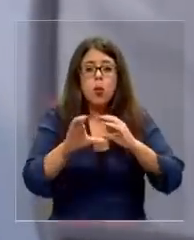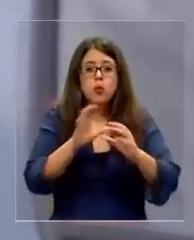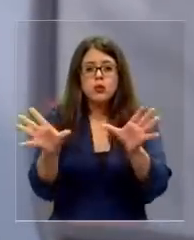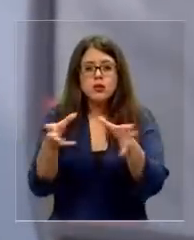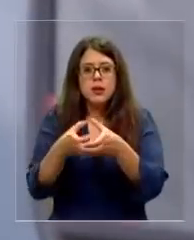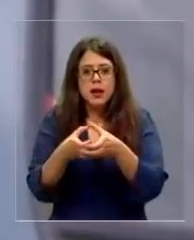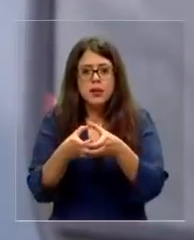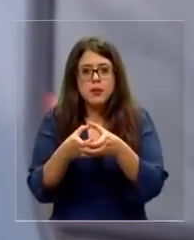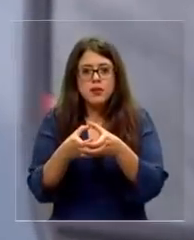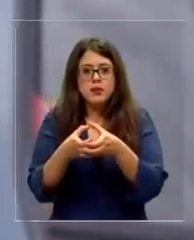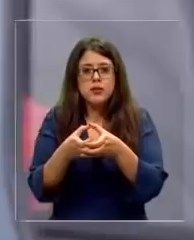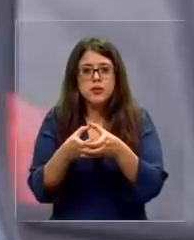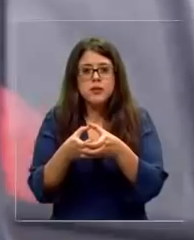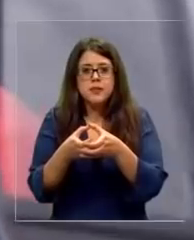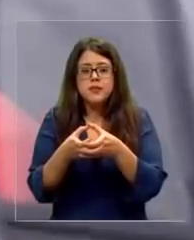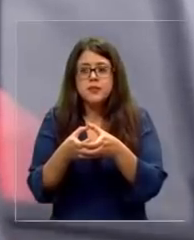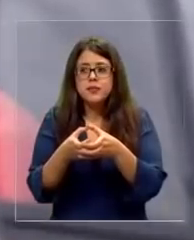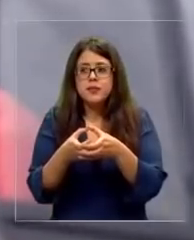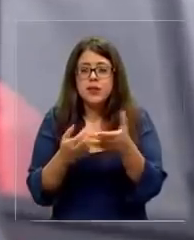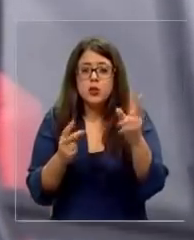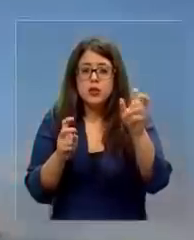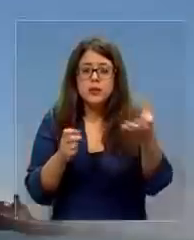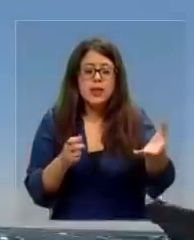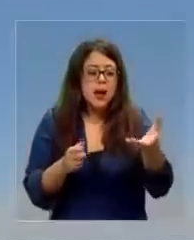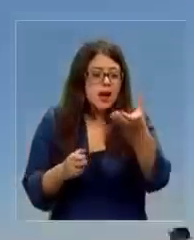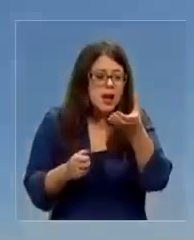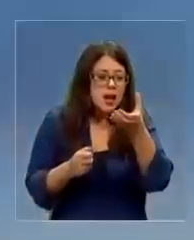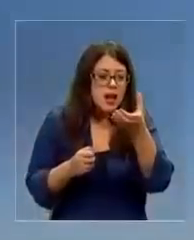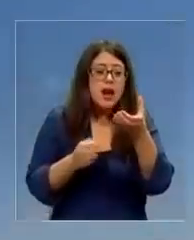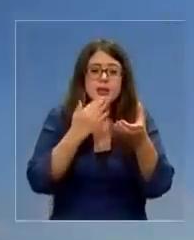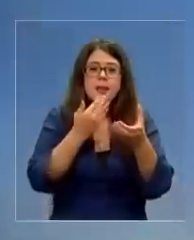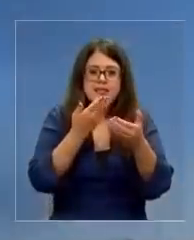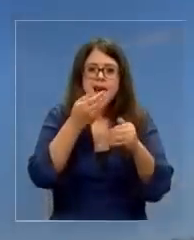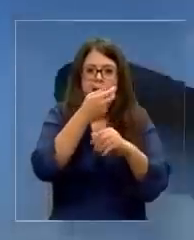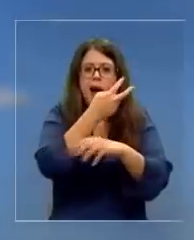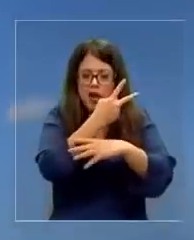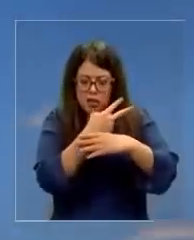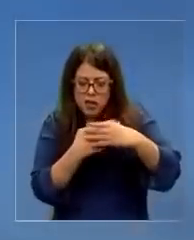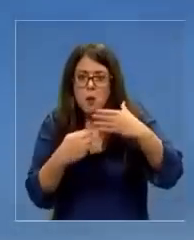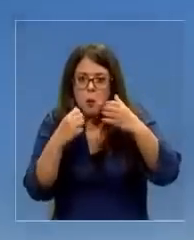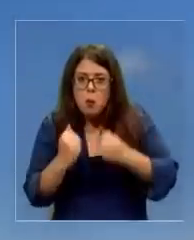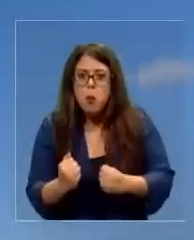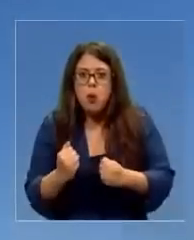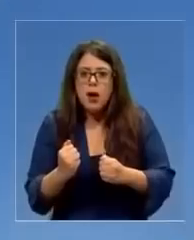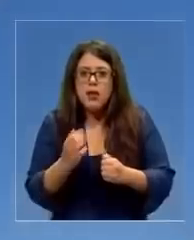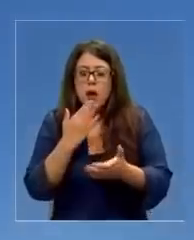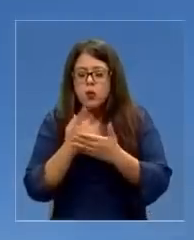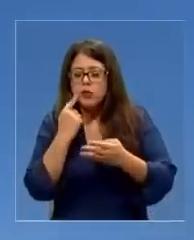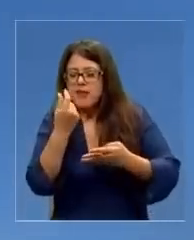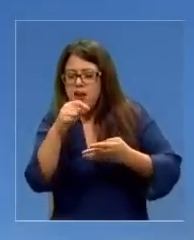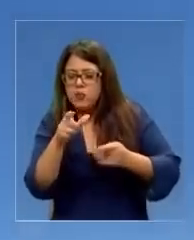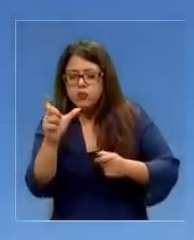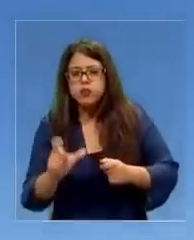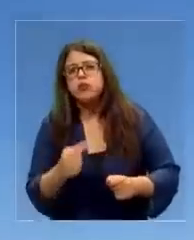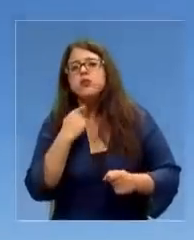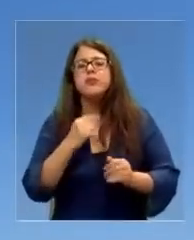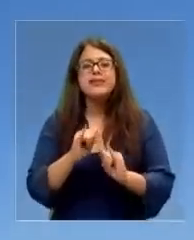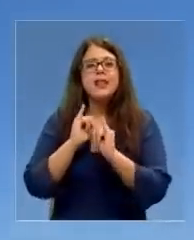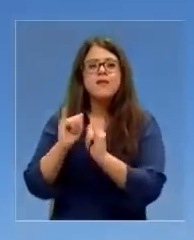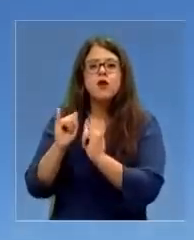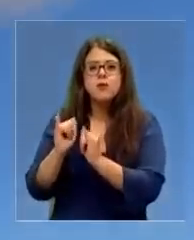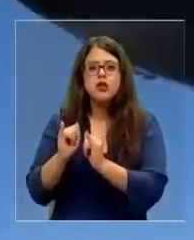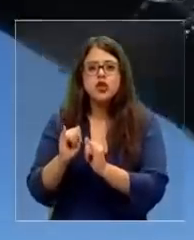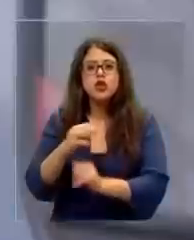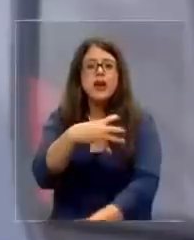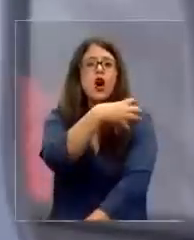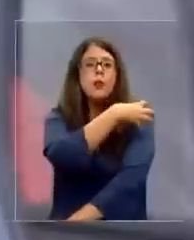equipo portátil que sirve para el agua y una vez evaluada el escenario y la víctima, nosotros le informamos al